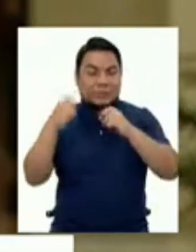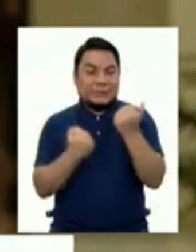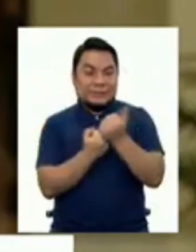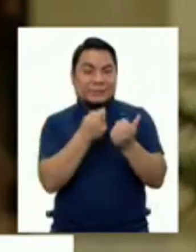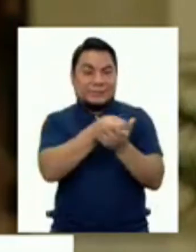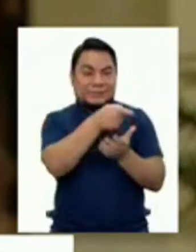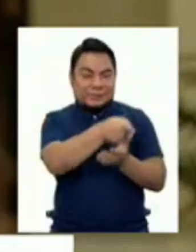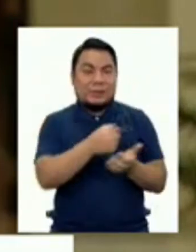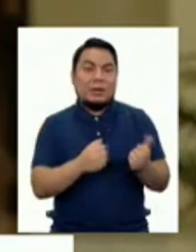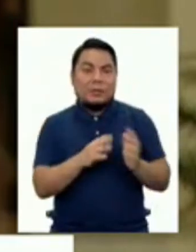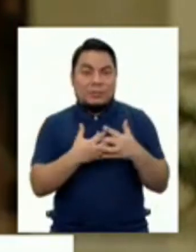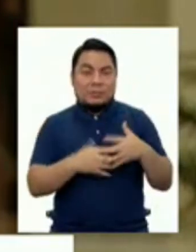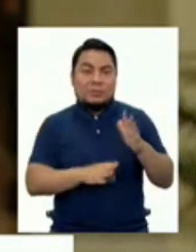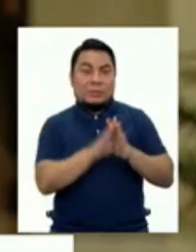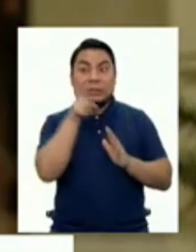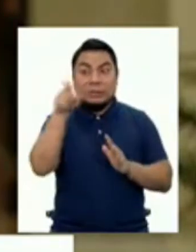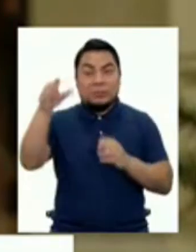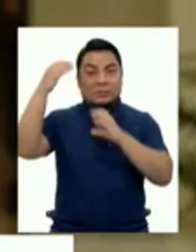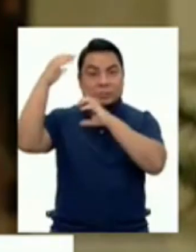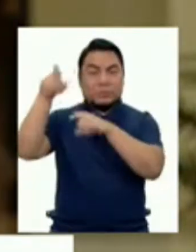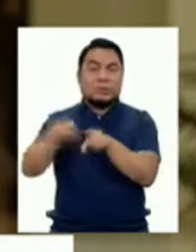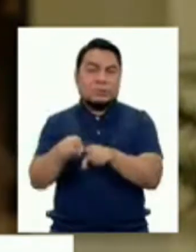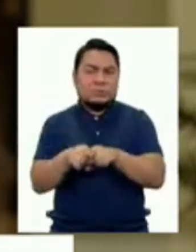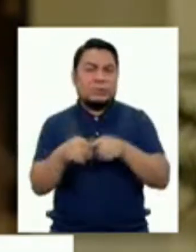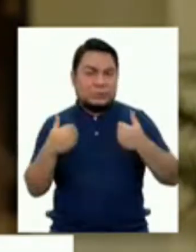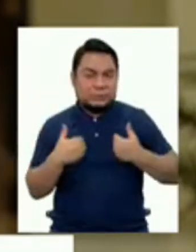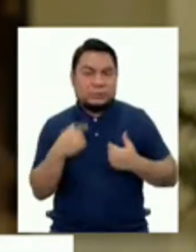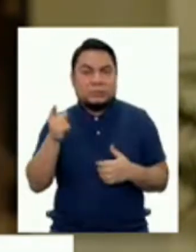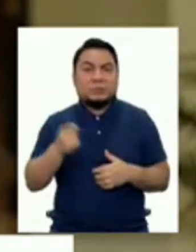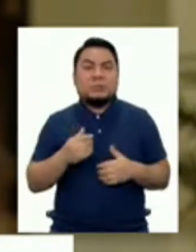también Piura tiene